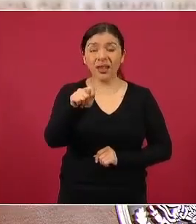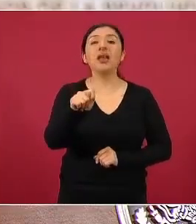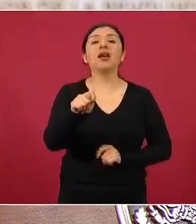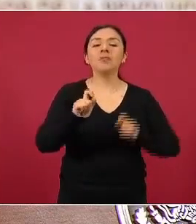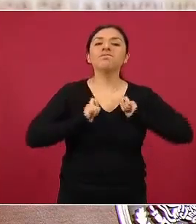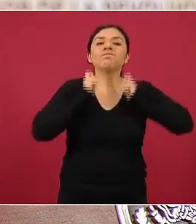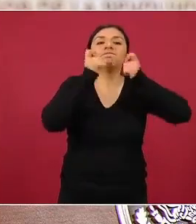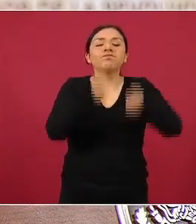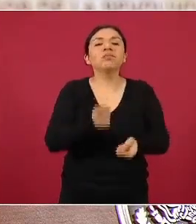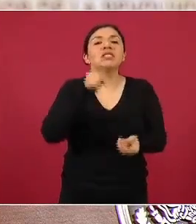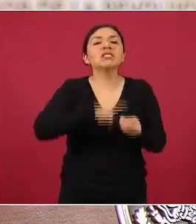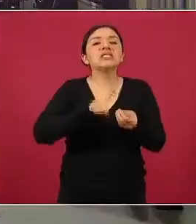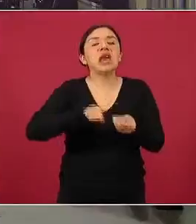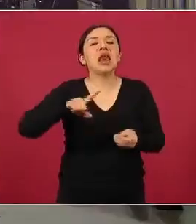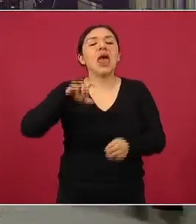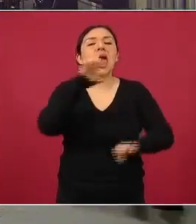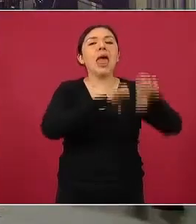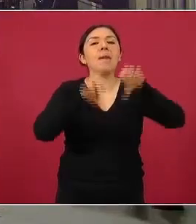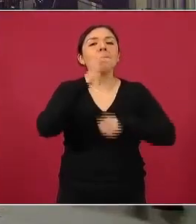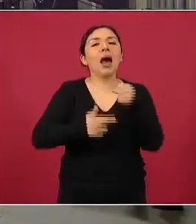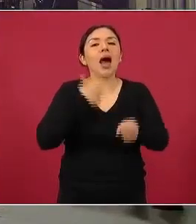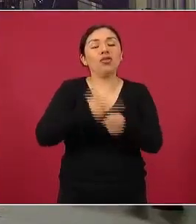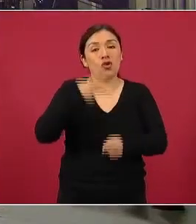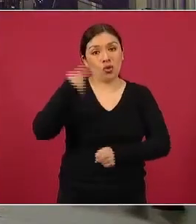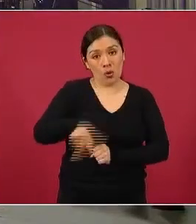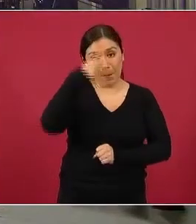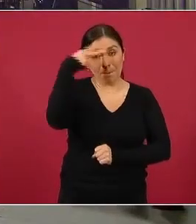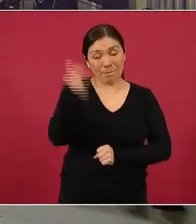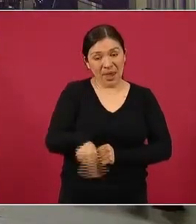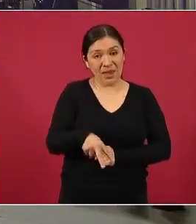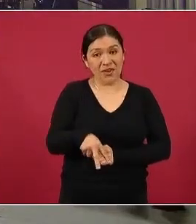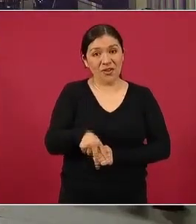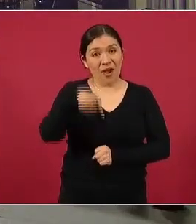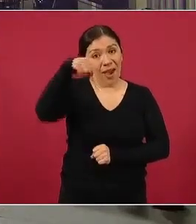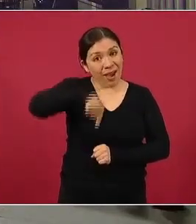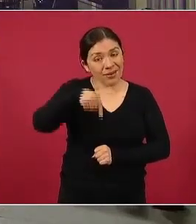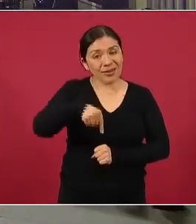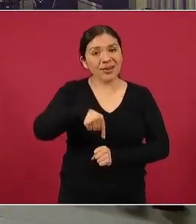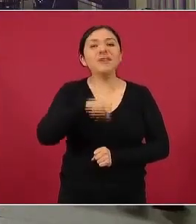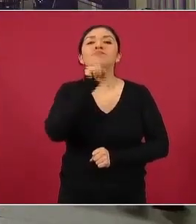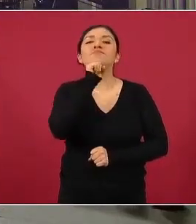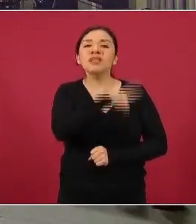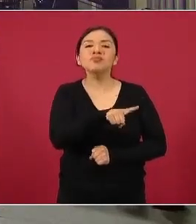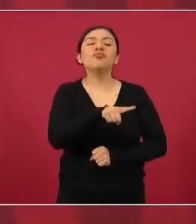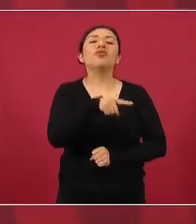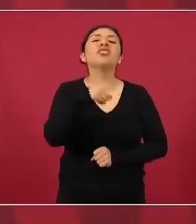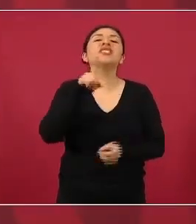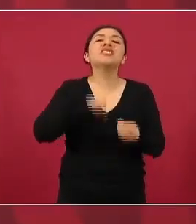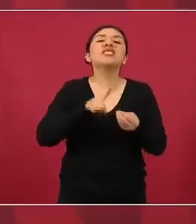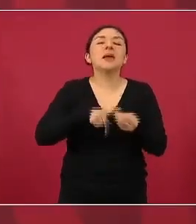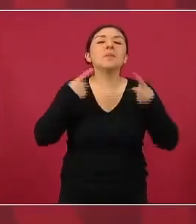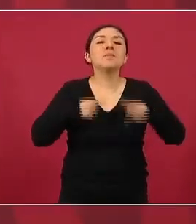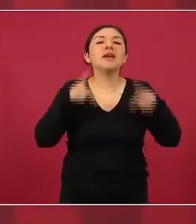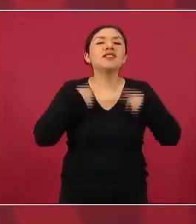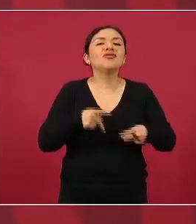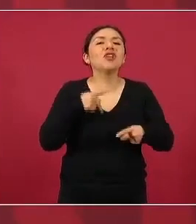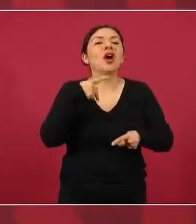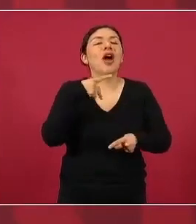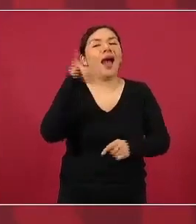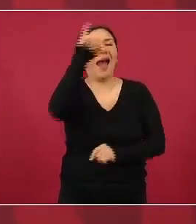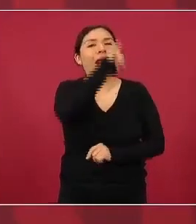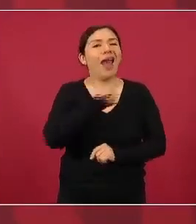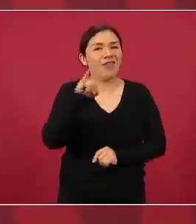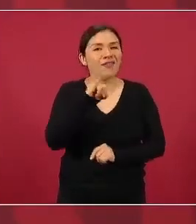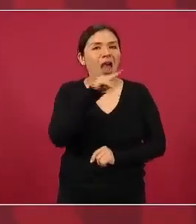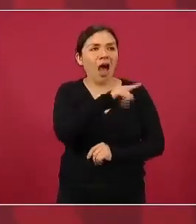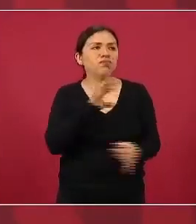nombra embajador en México a quien había sido su jefe, con el que tenía